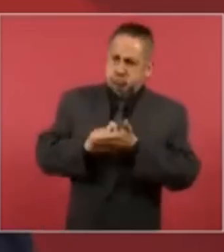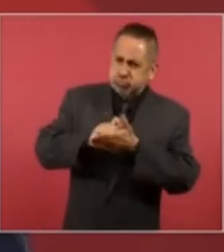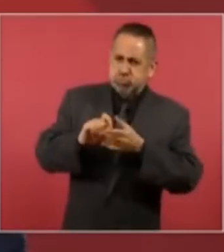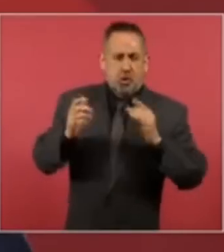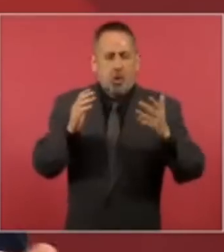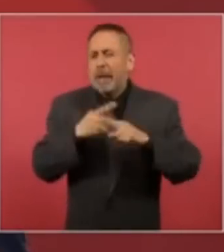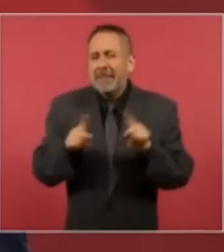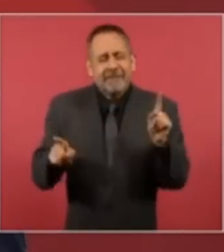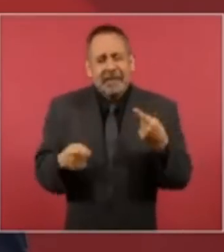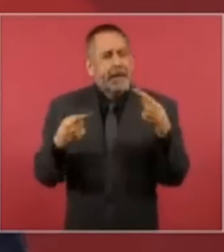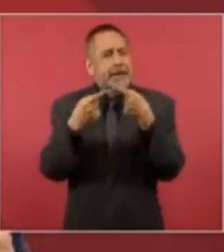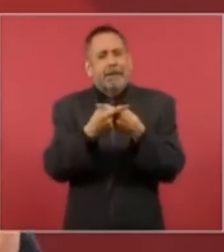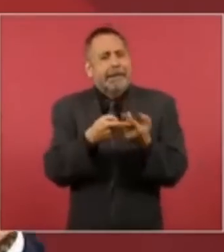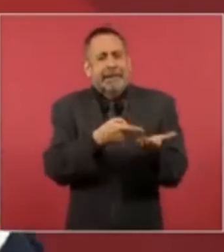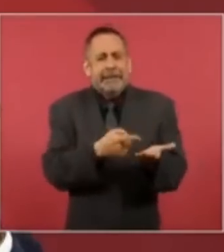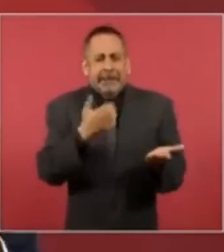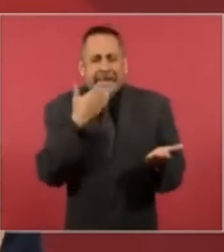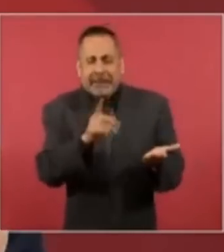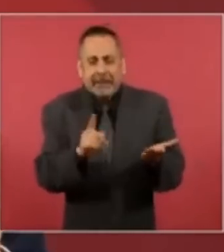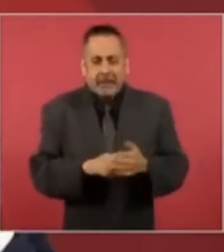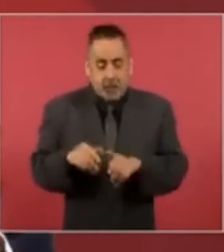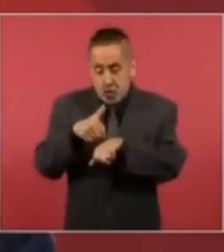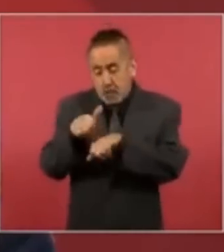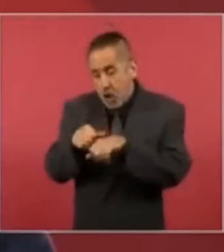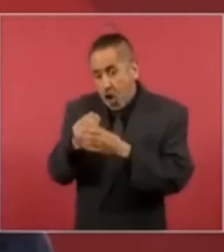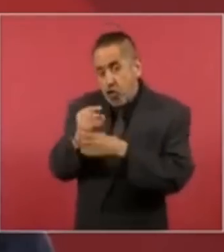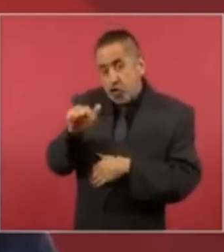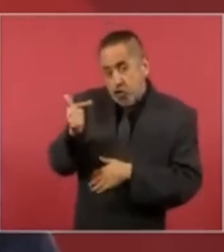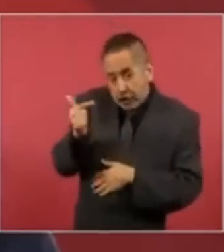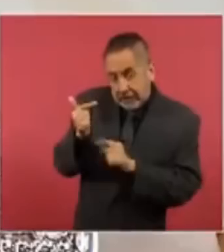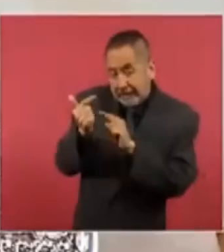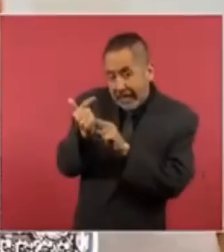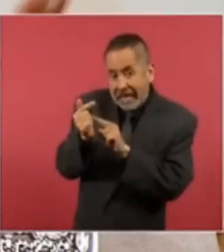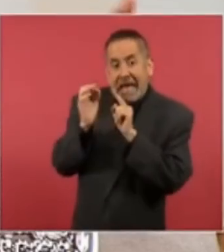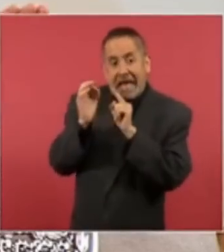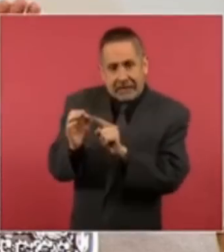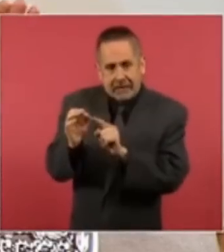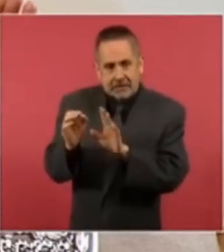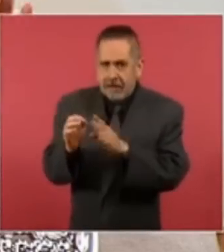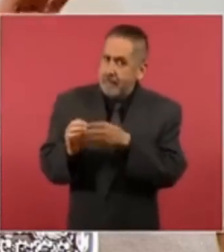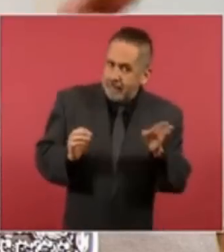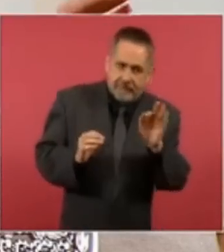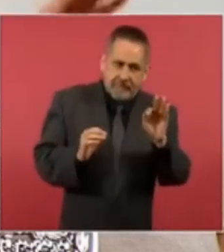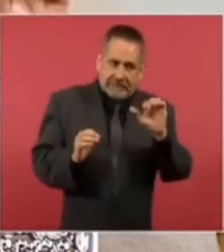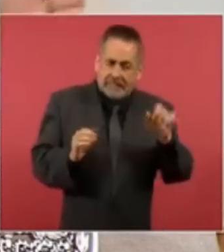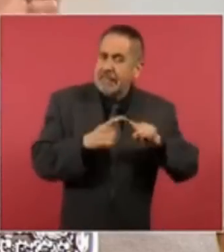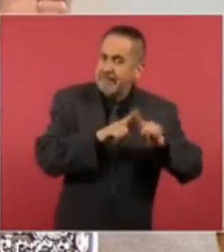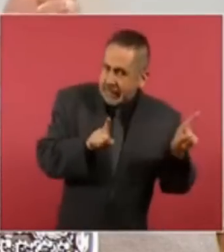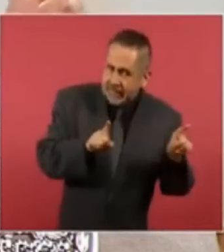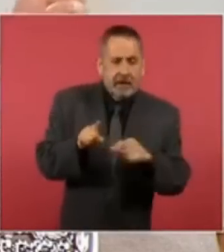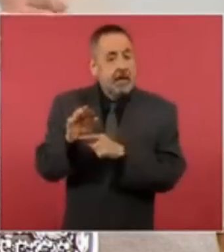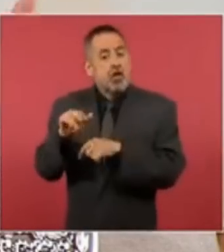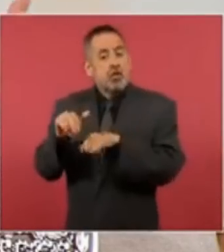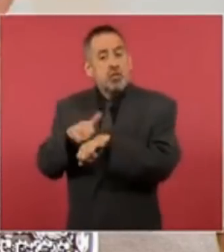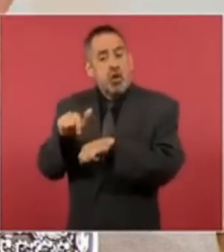comparar cosas que no son comparables. El ramo 12 específicamente El FASA es otra cosa, que es el fondo en